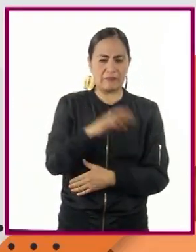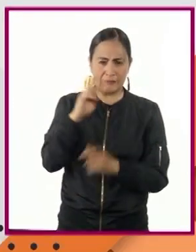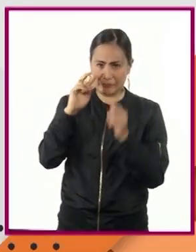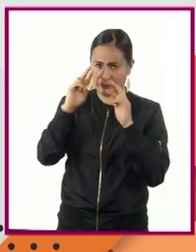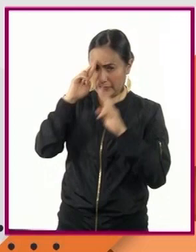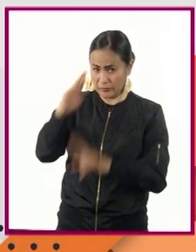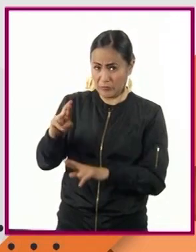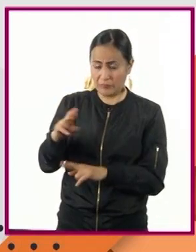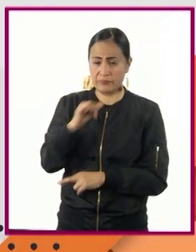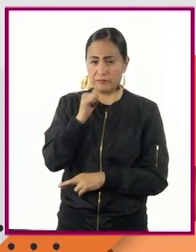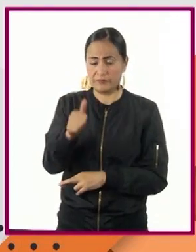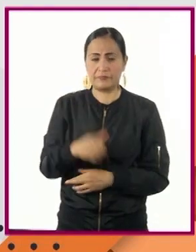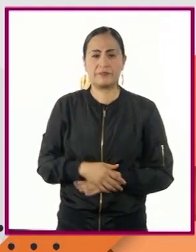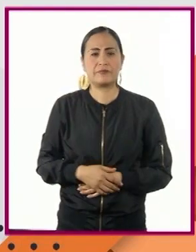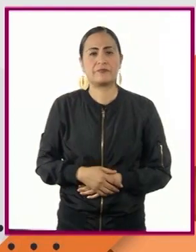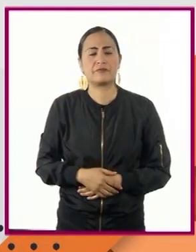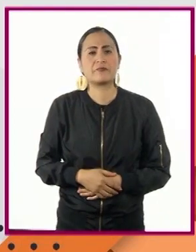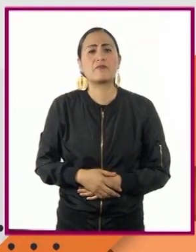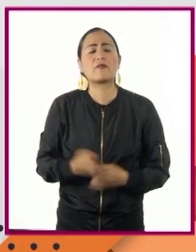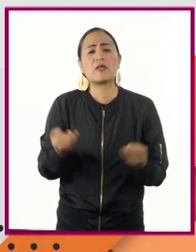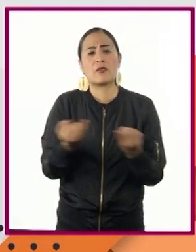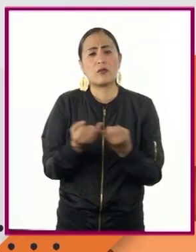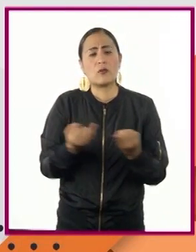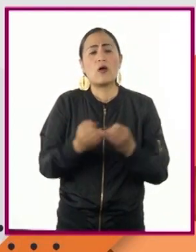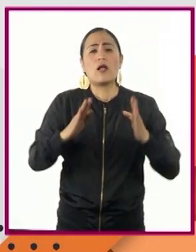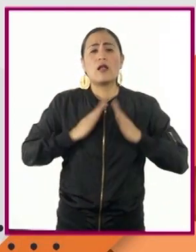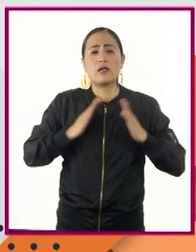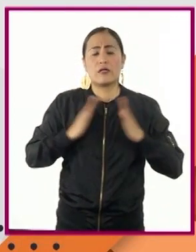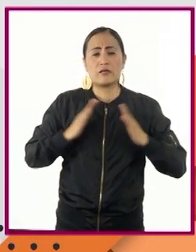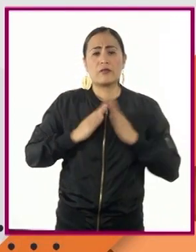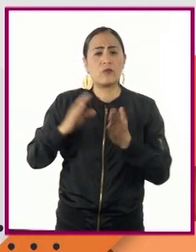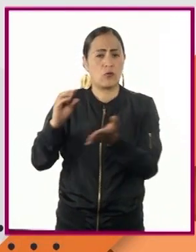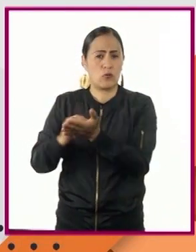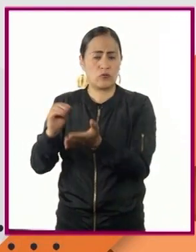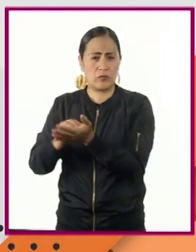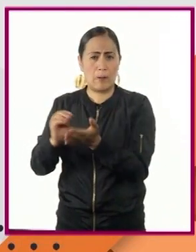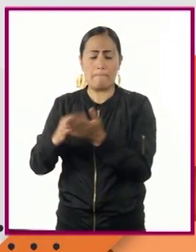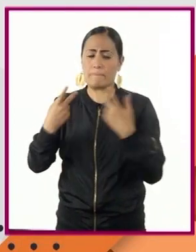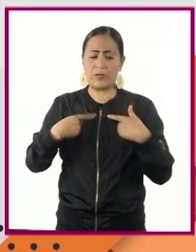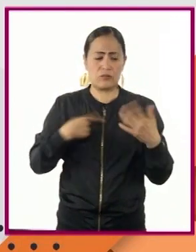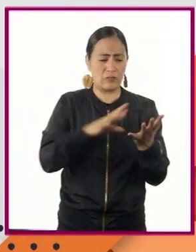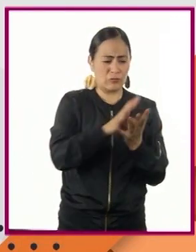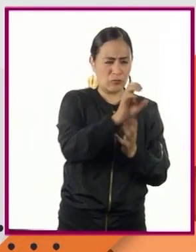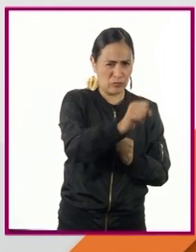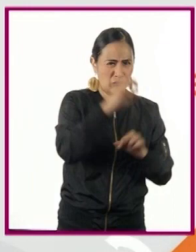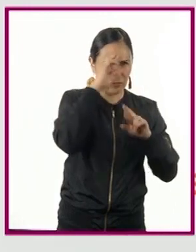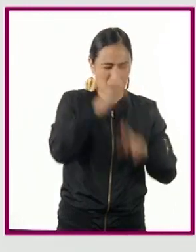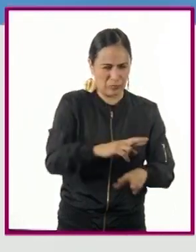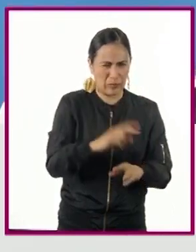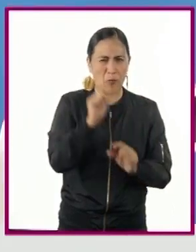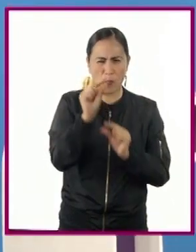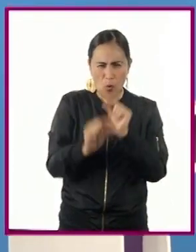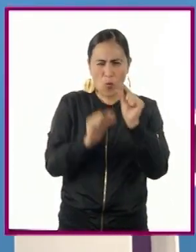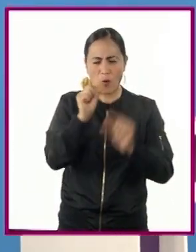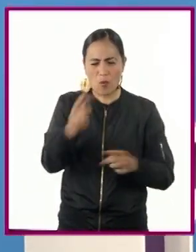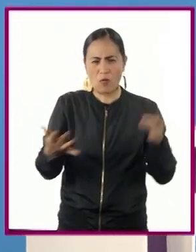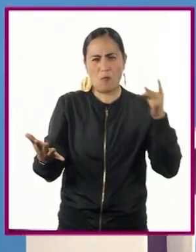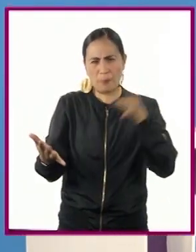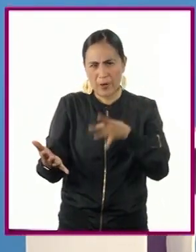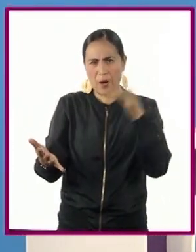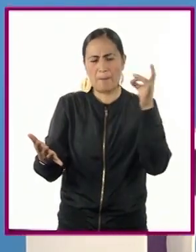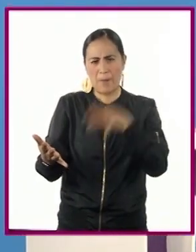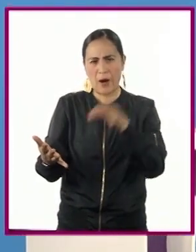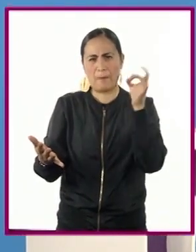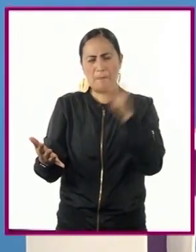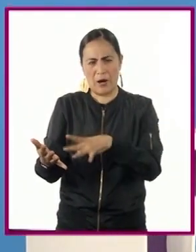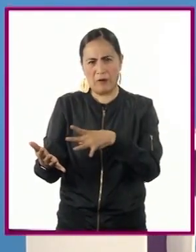privar de recursos al ejército conservador y los constitucionalistas comenzaron a cosechar las victorias militares que les permitieron